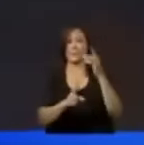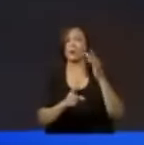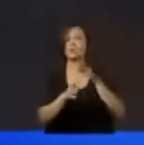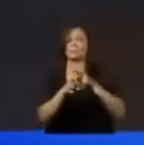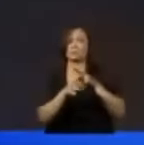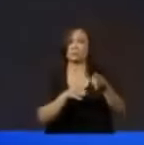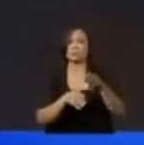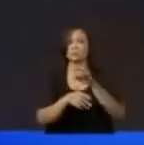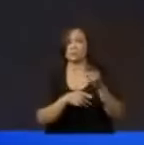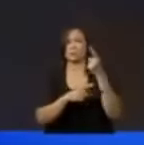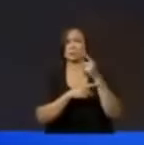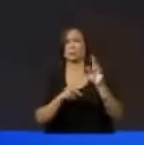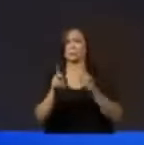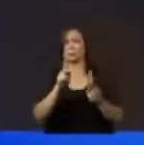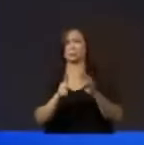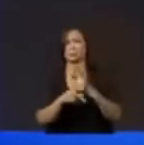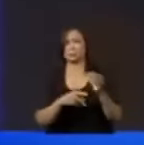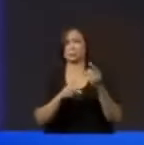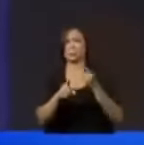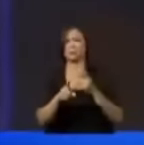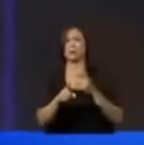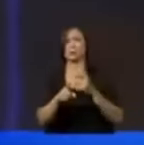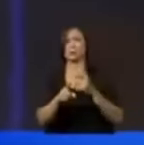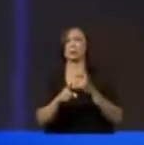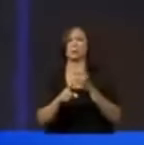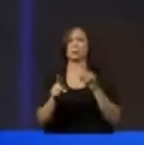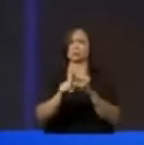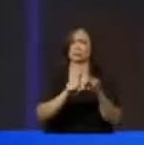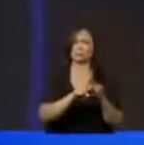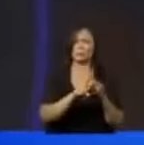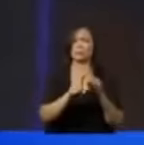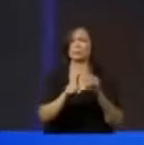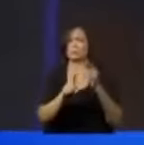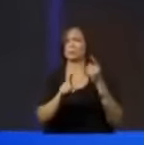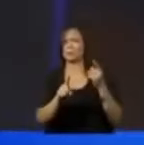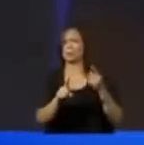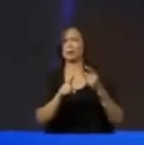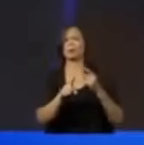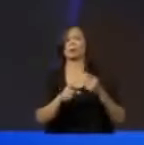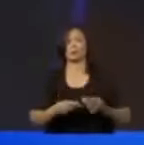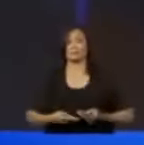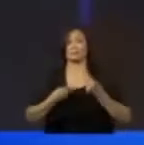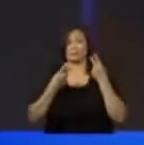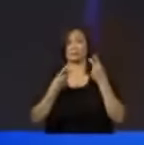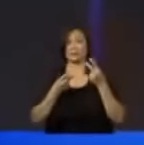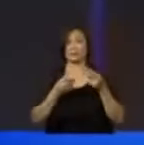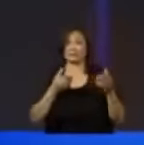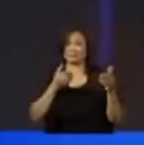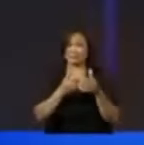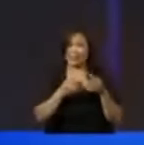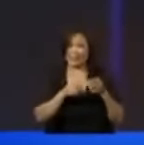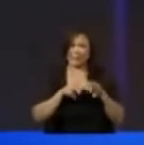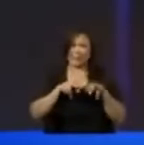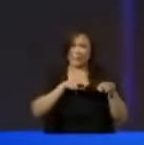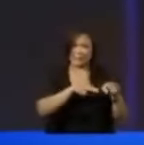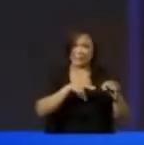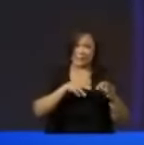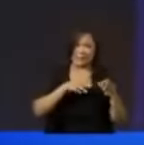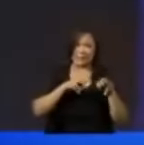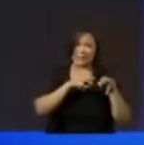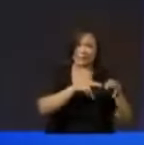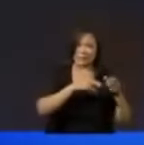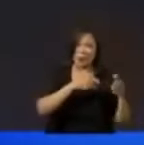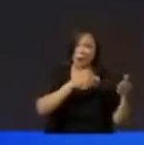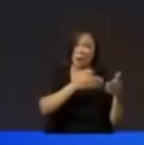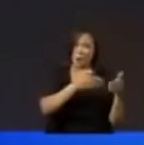los profesionales, para la gente de clase media, pero sobre todo de aquellos que viven en las orillas y en lugares